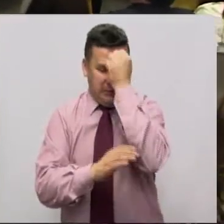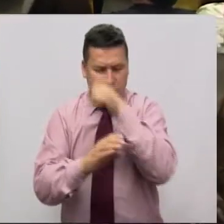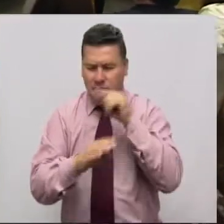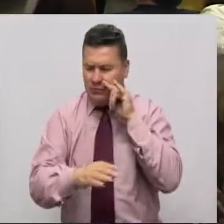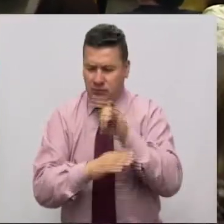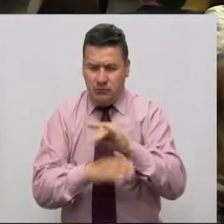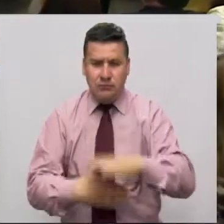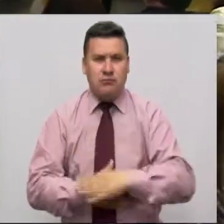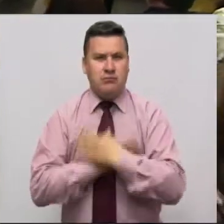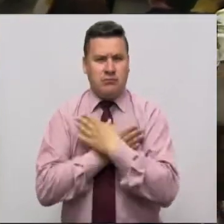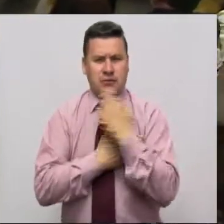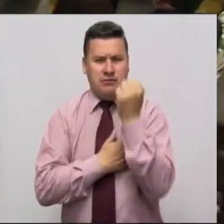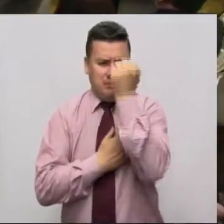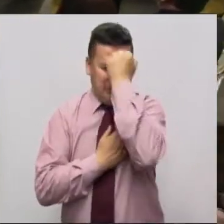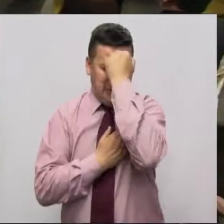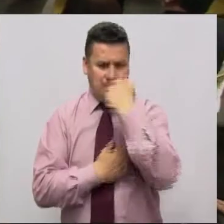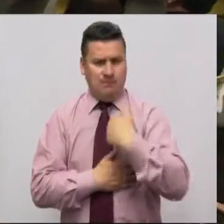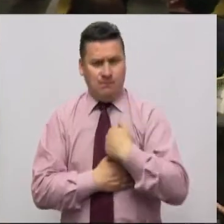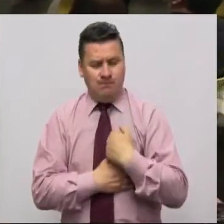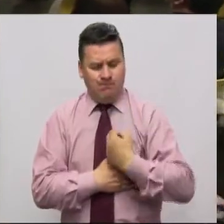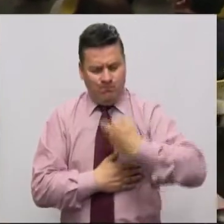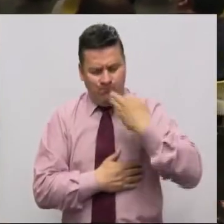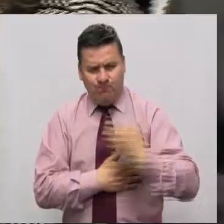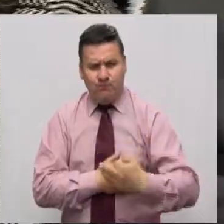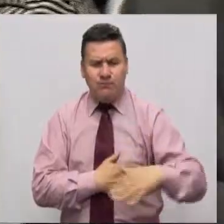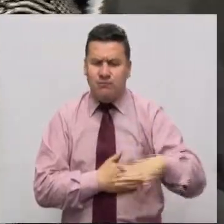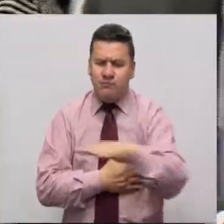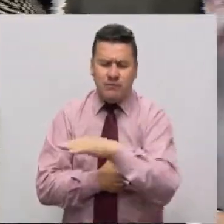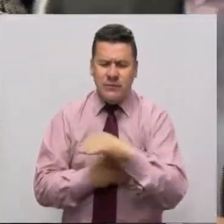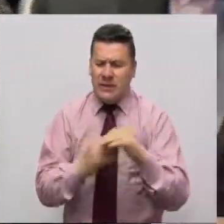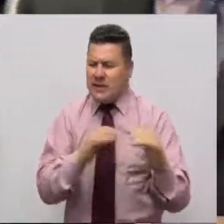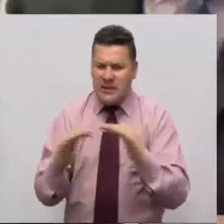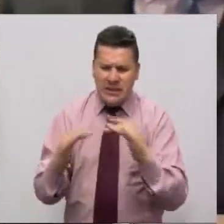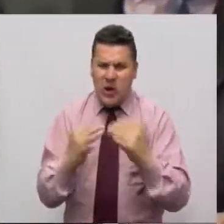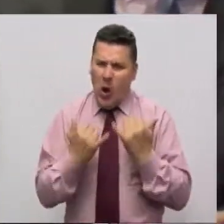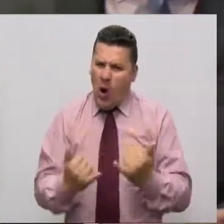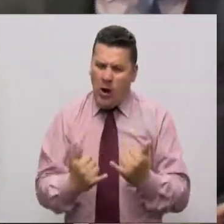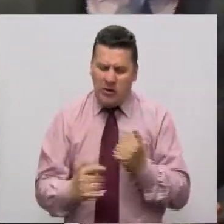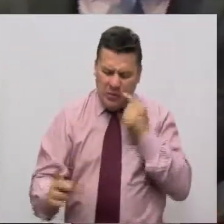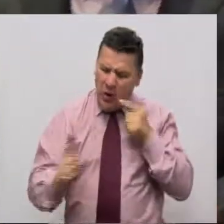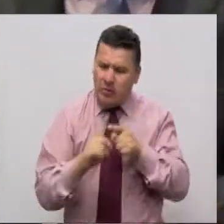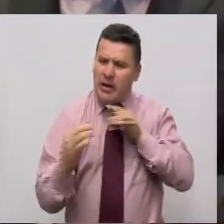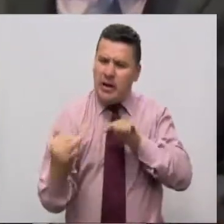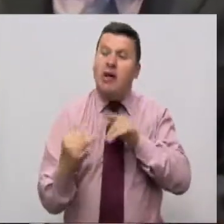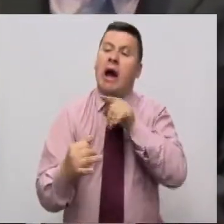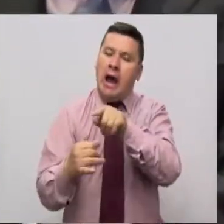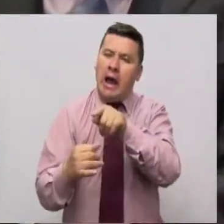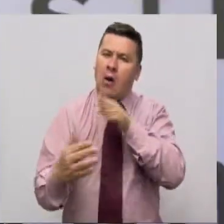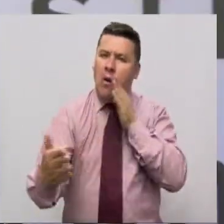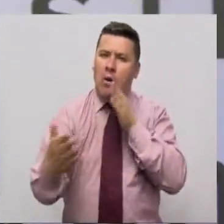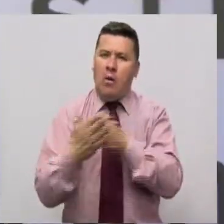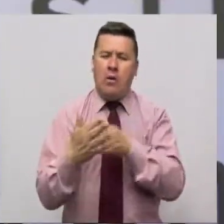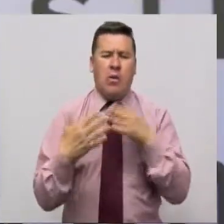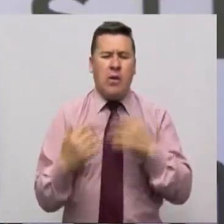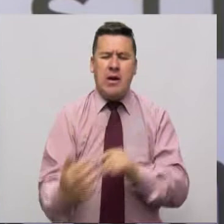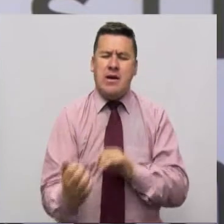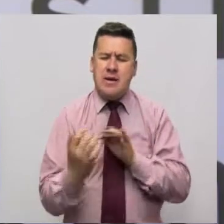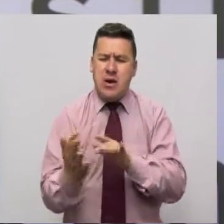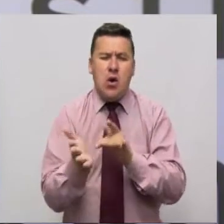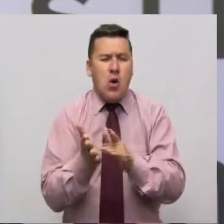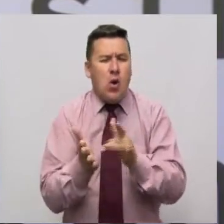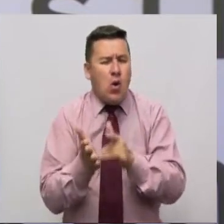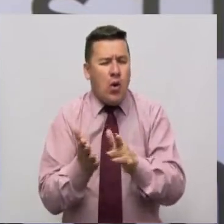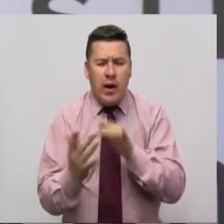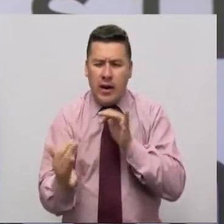República, convencido en ese momento que la única guerra que vale la pena dar hoy en Colombia y que es